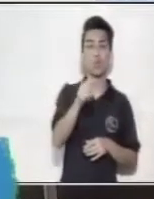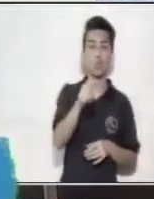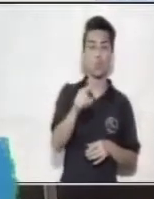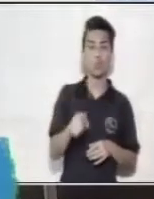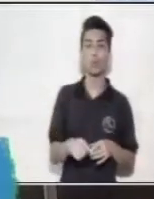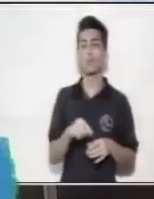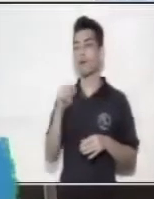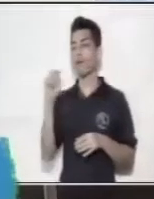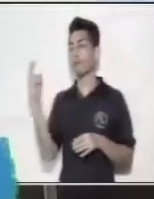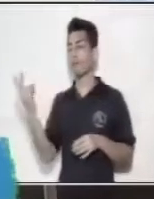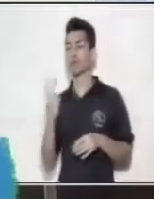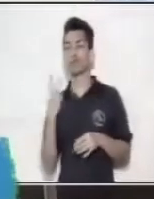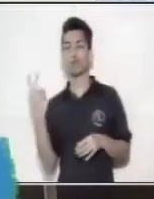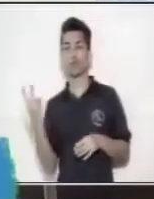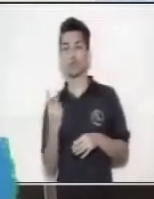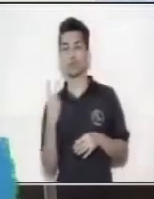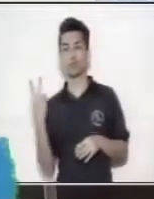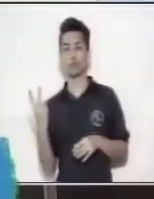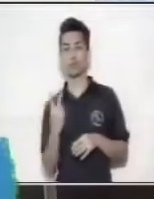vosotros,